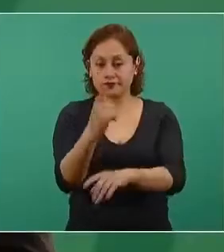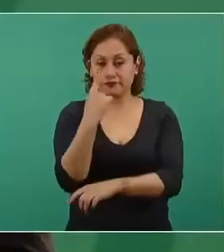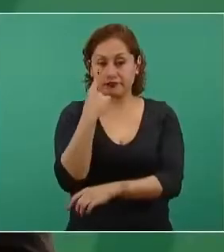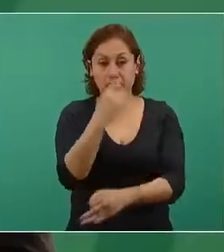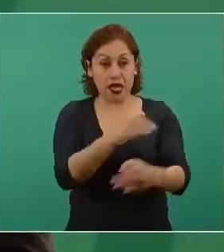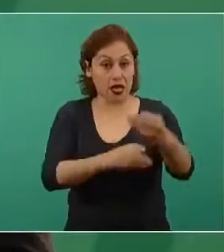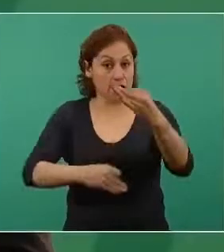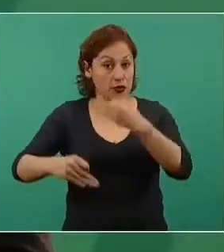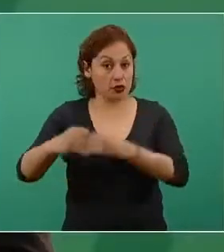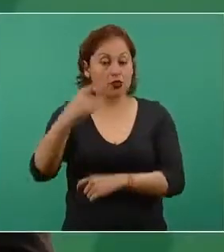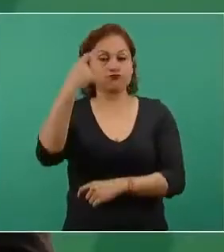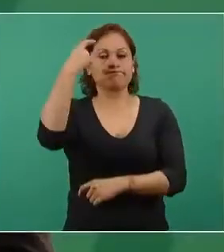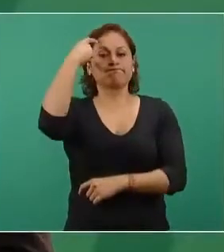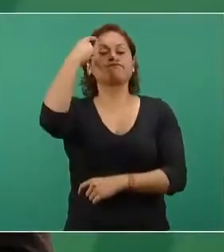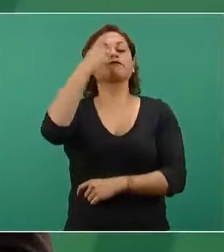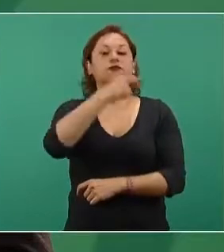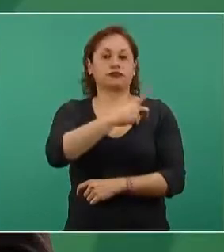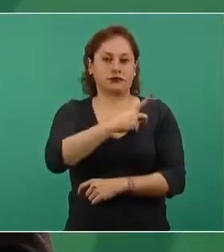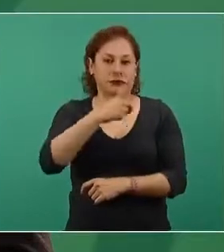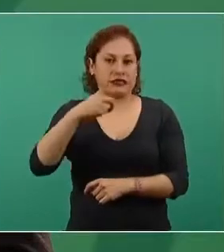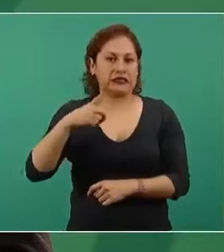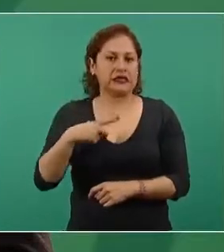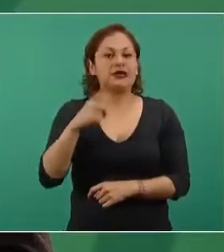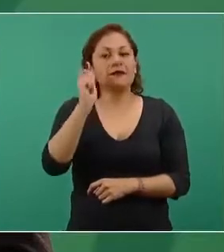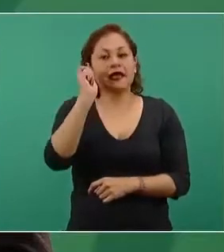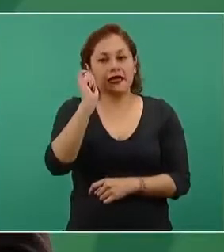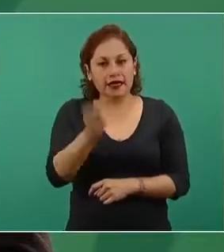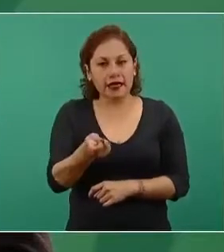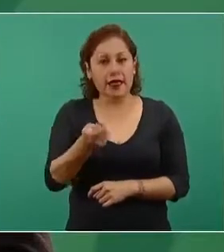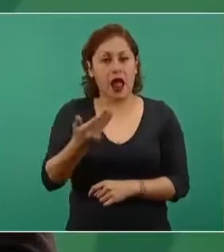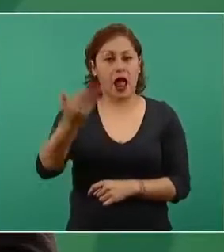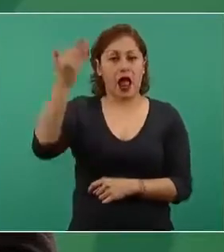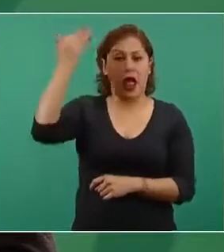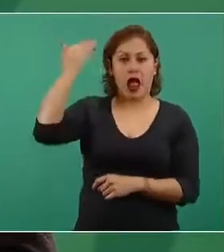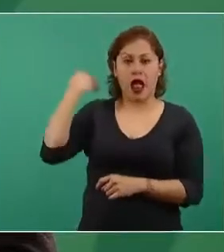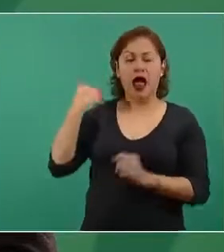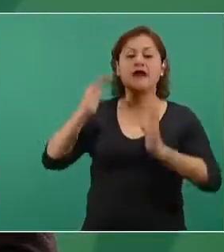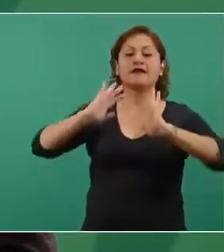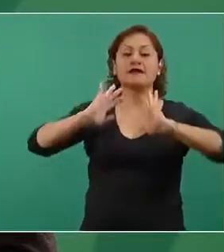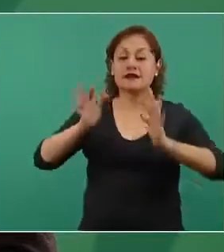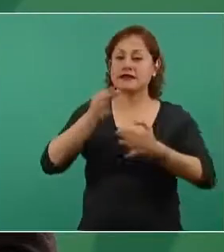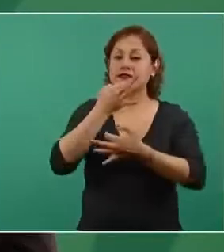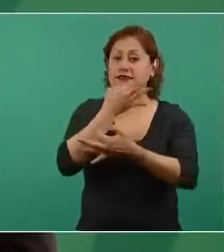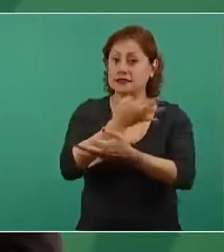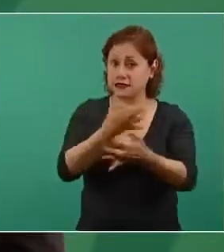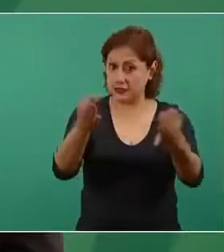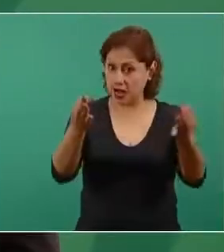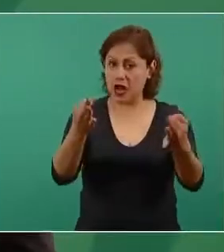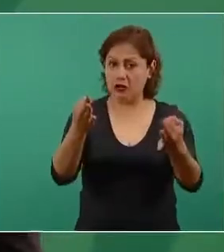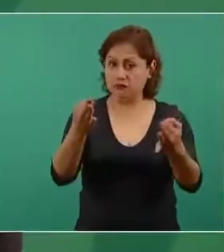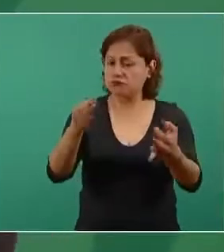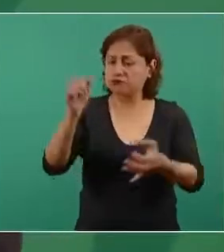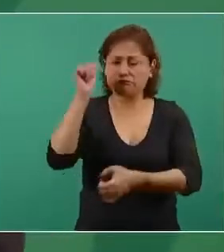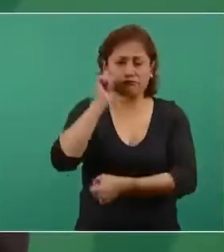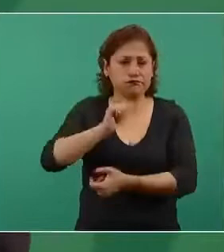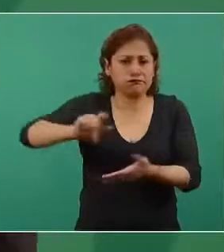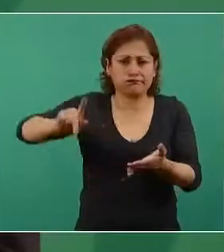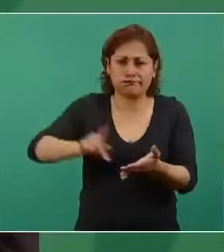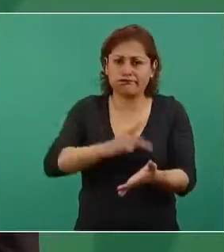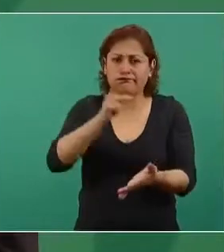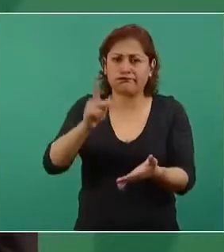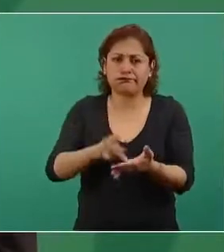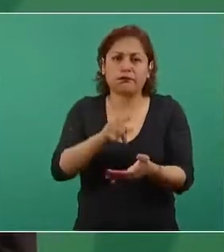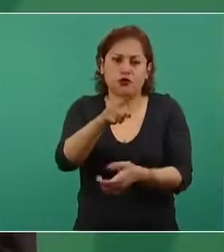que esto se ha dicho o se ha previsto, porque se ha observado, como bien lo decías, en algunos